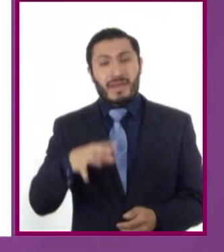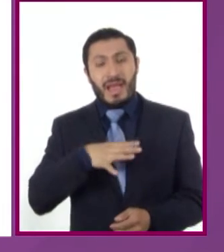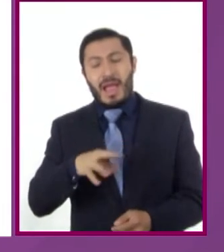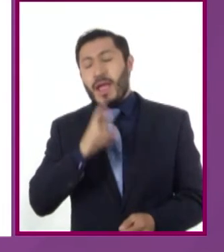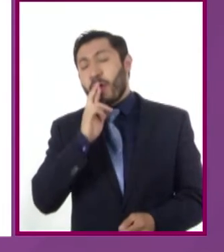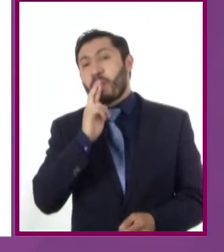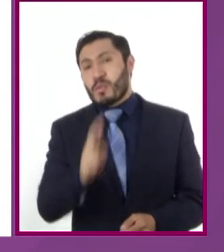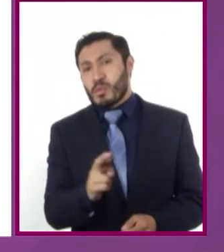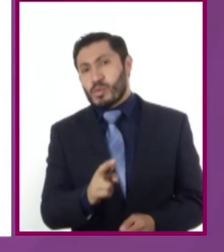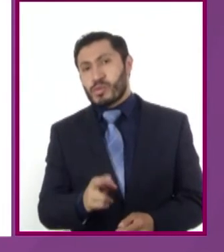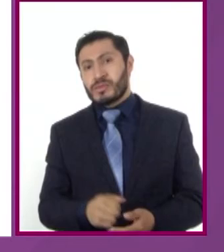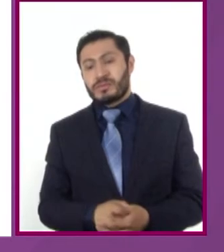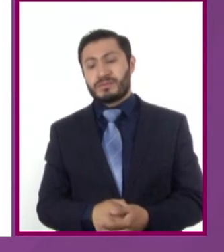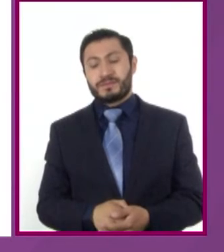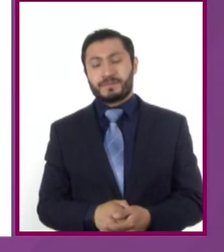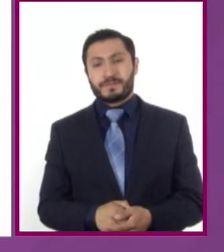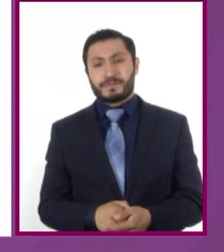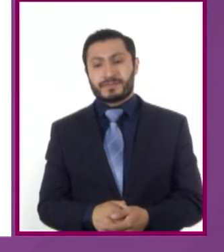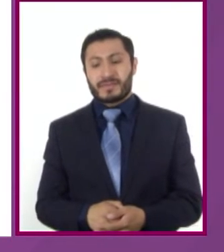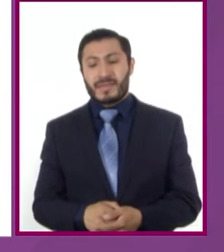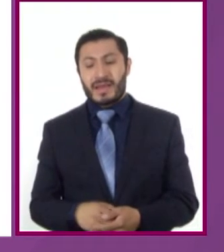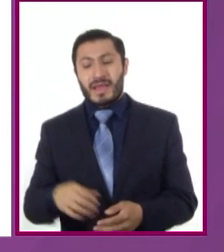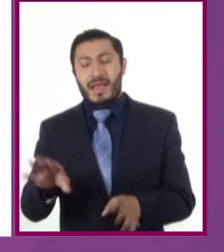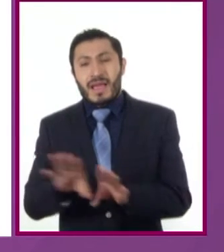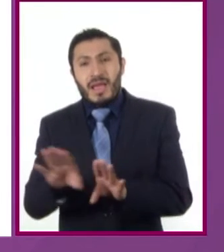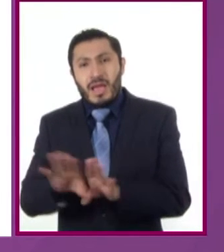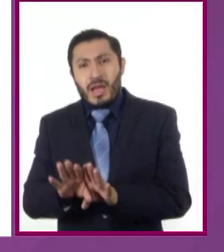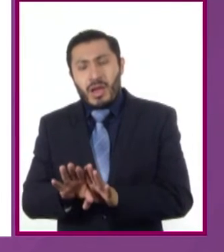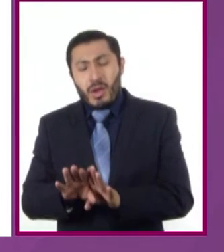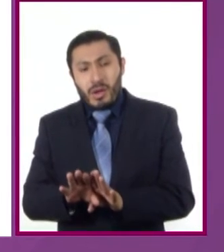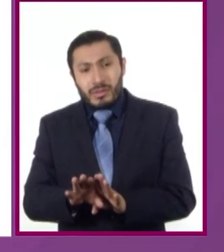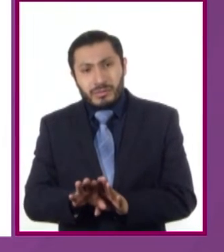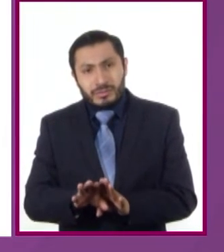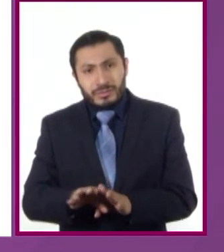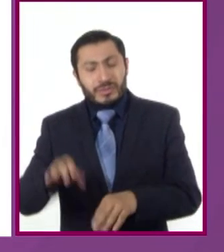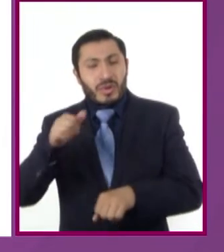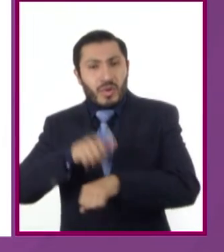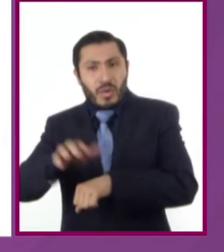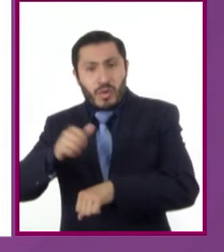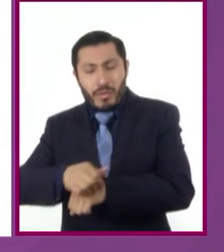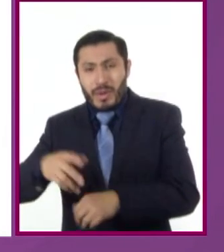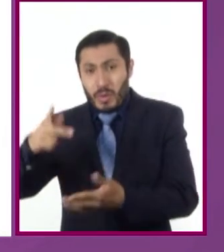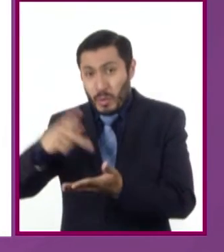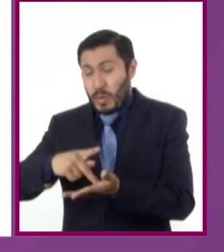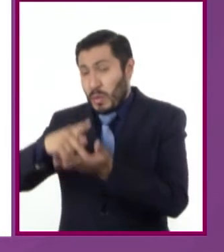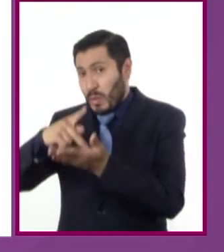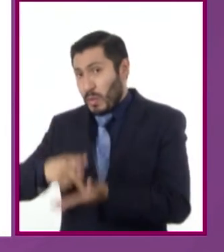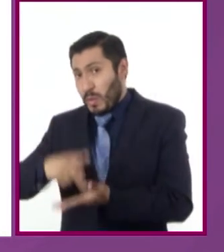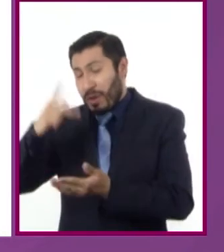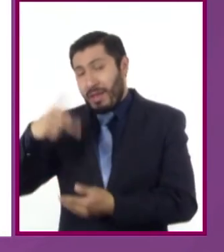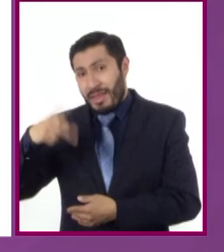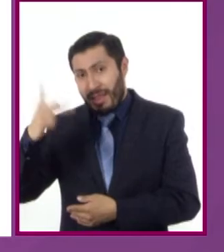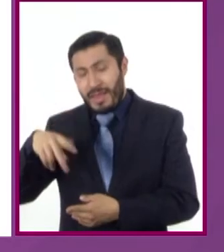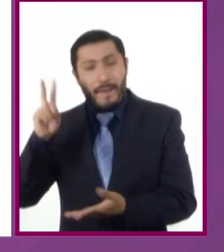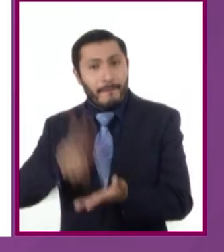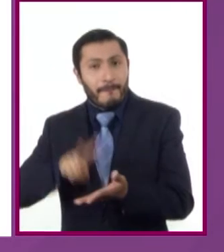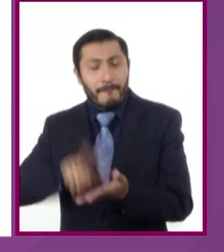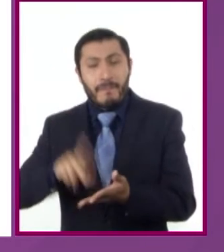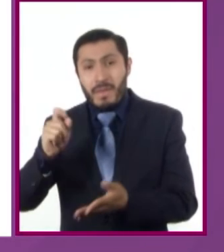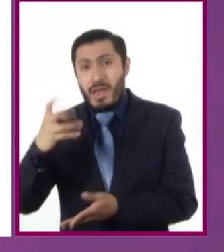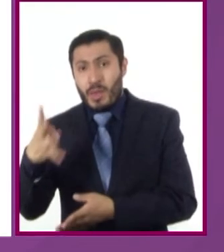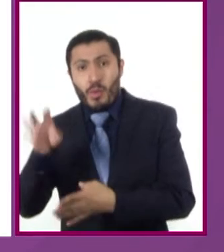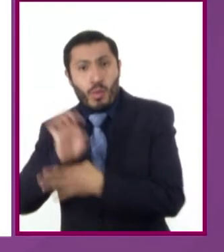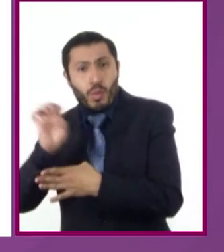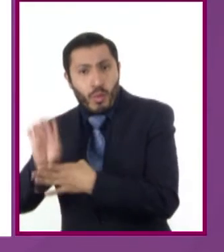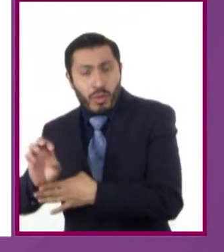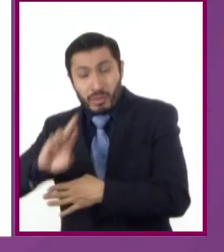obtenemos un valor que lo tomaremos como la constante de proporcionalidad K, con un valor de 24.